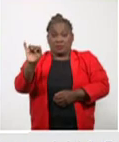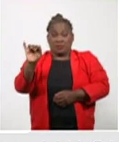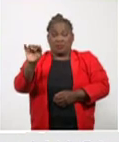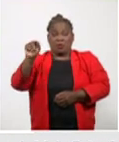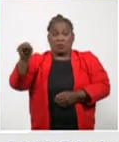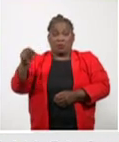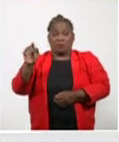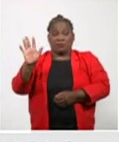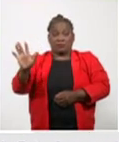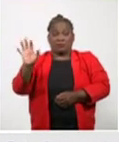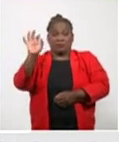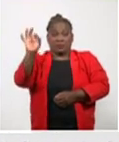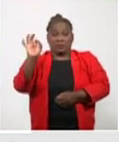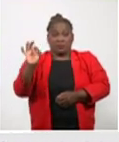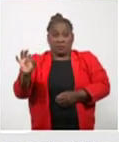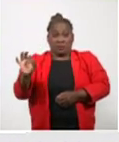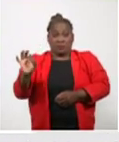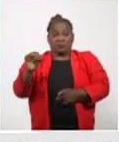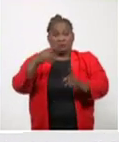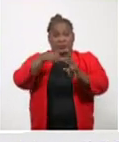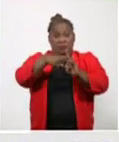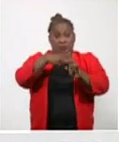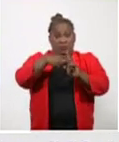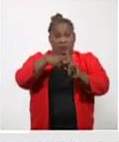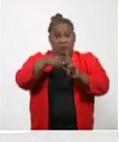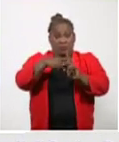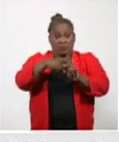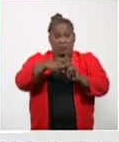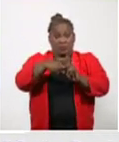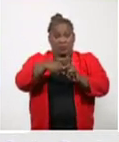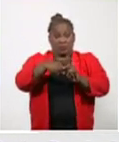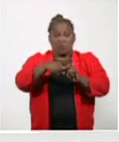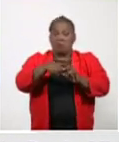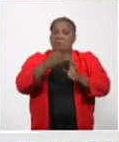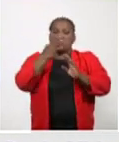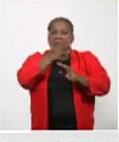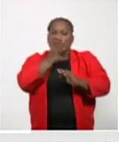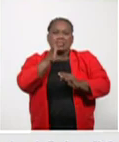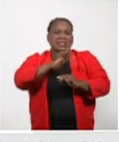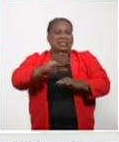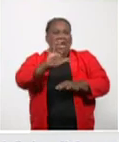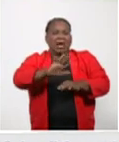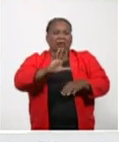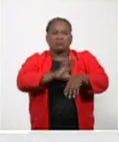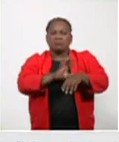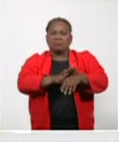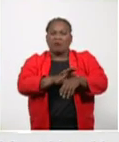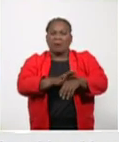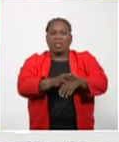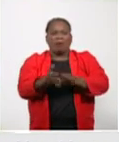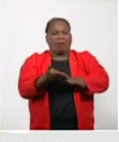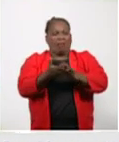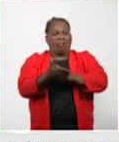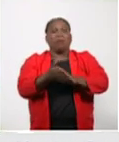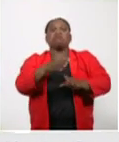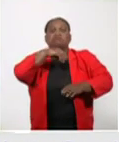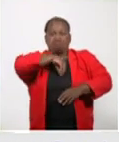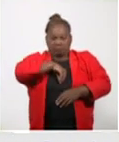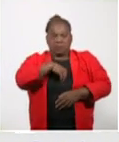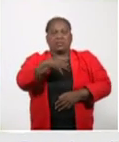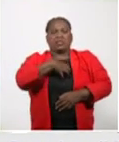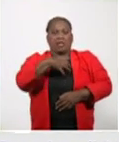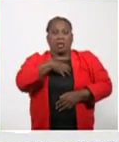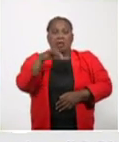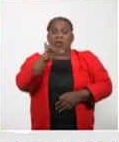46,5% de los casos positivos fueron asintomáticos, inferior a lo que nos ocurrió en meses